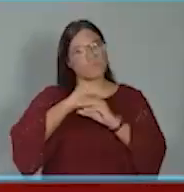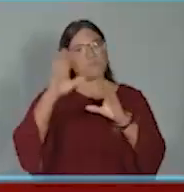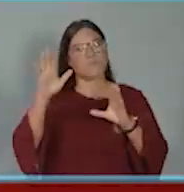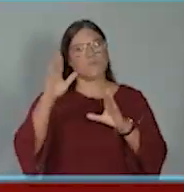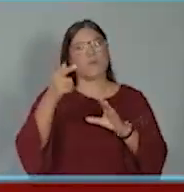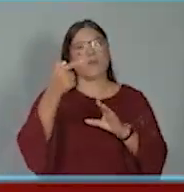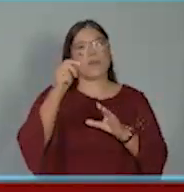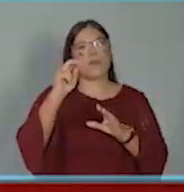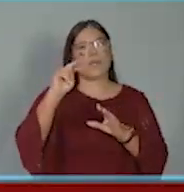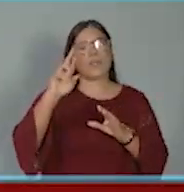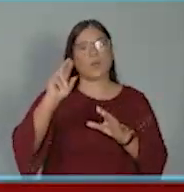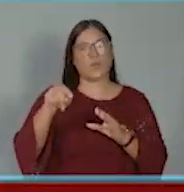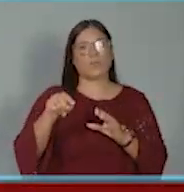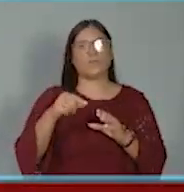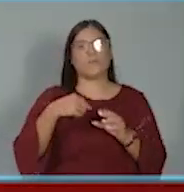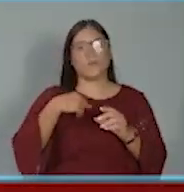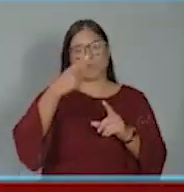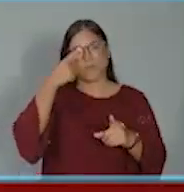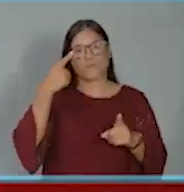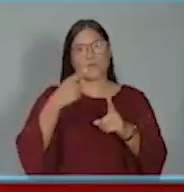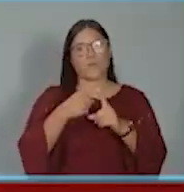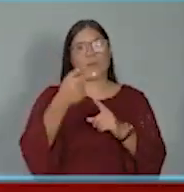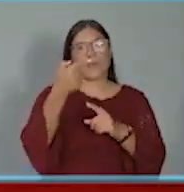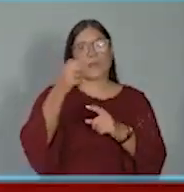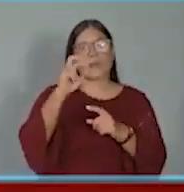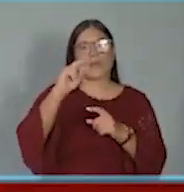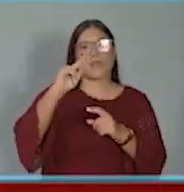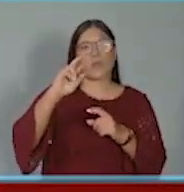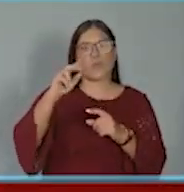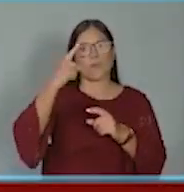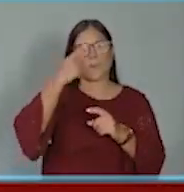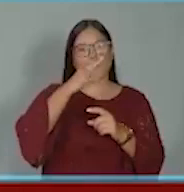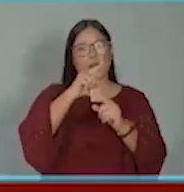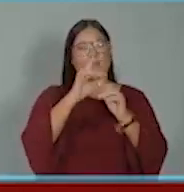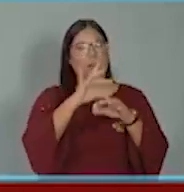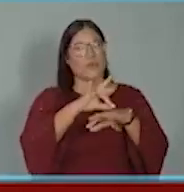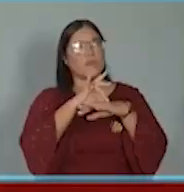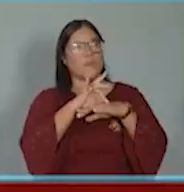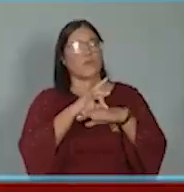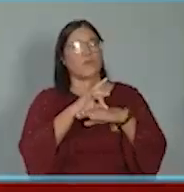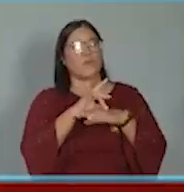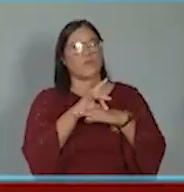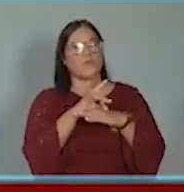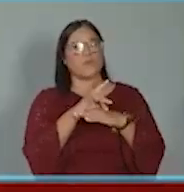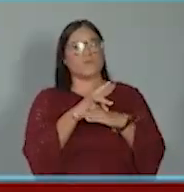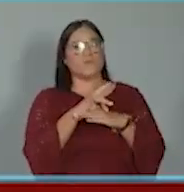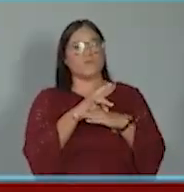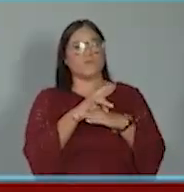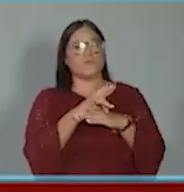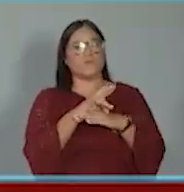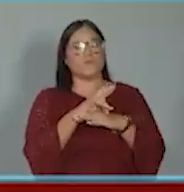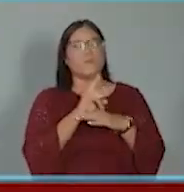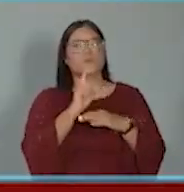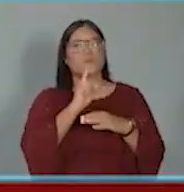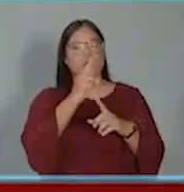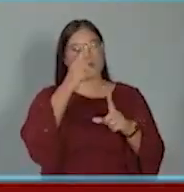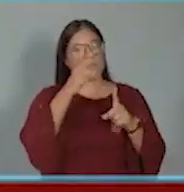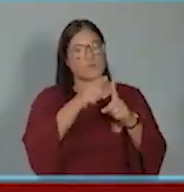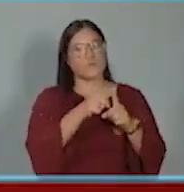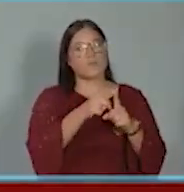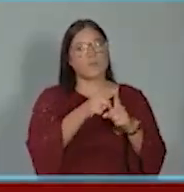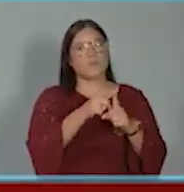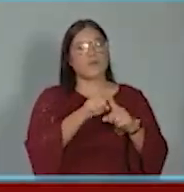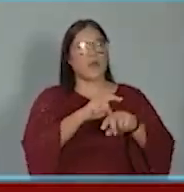género y buscamos que tanto los de género como de territorio también sean sean tomados en cuenta